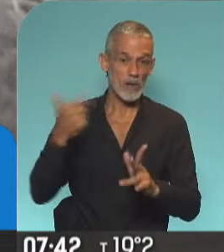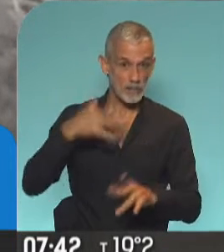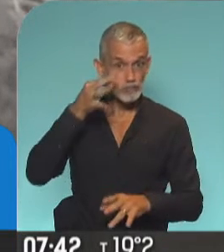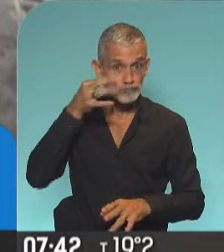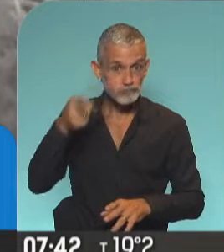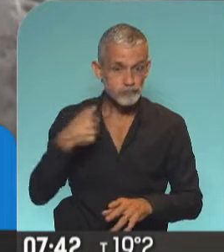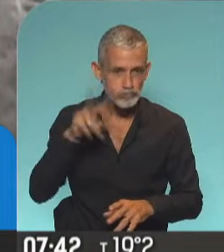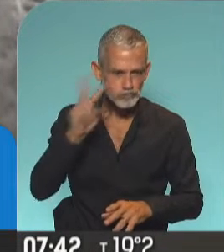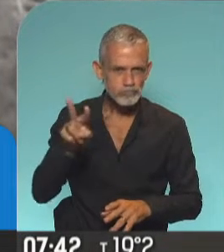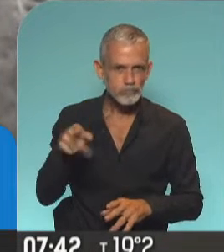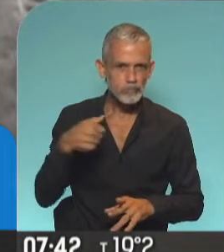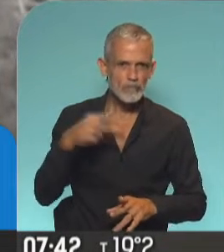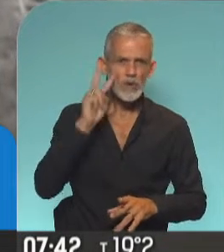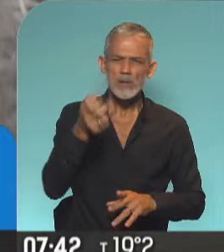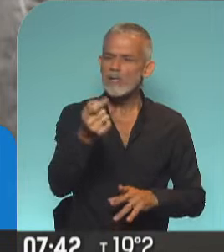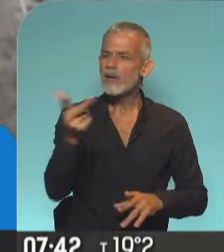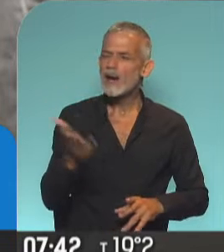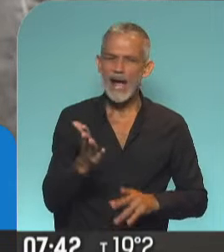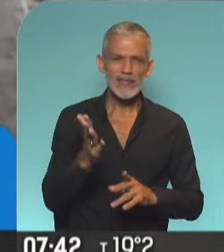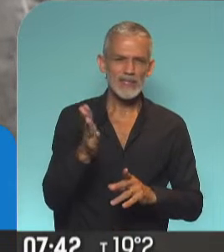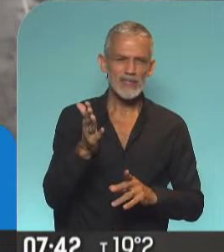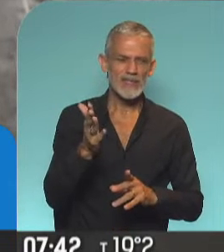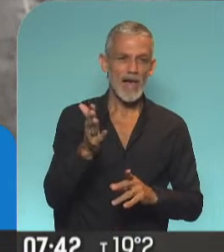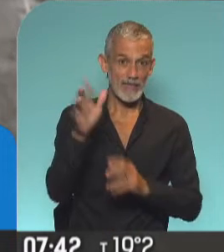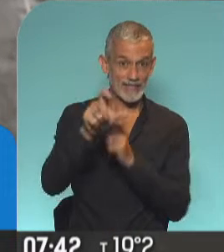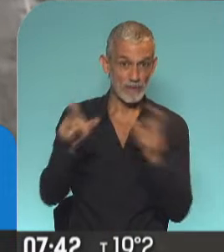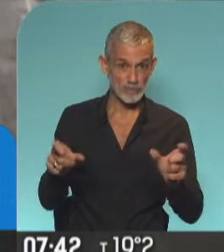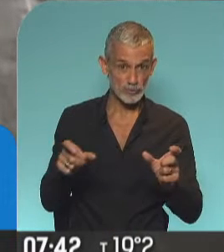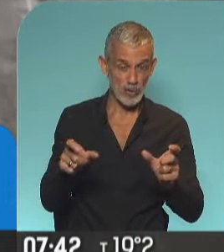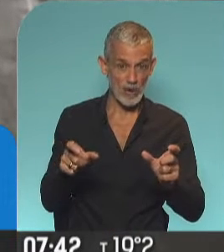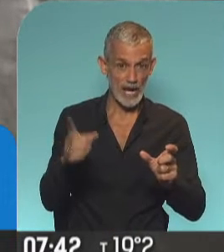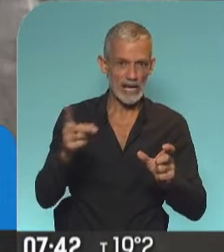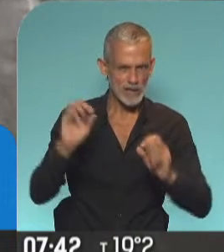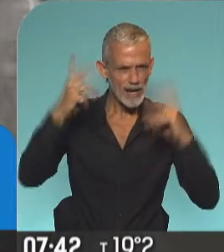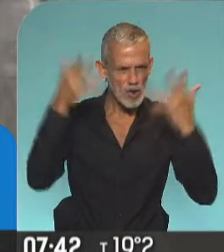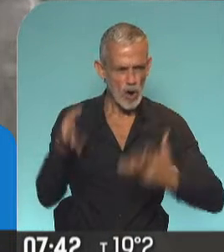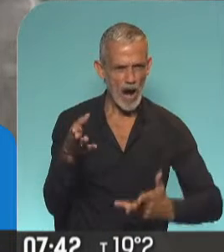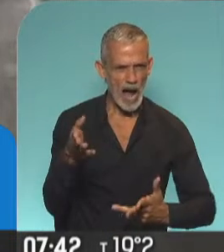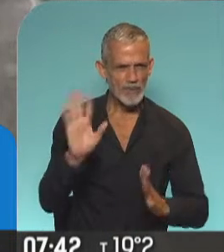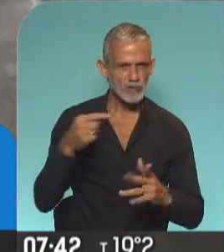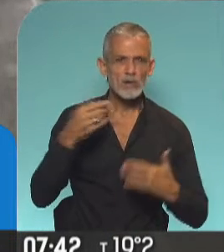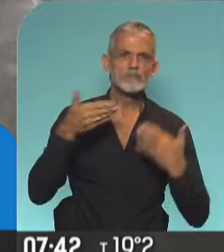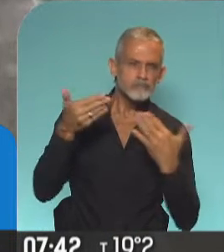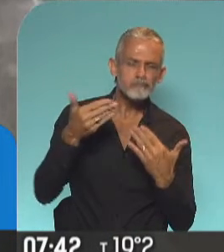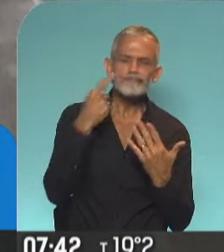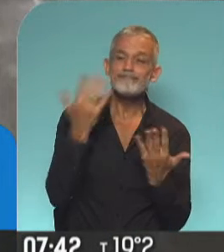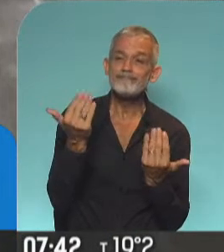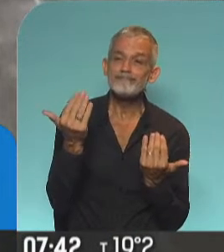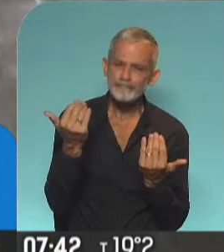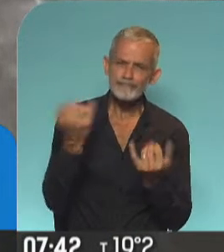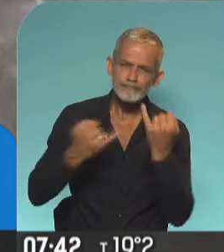ahí, vi la cantidad de personas que están enojadas, las recibimos, las escuchamos,